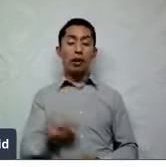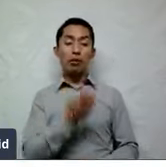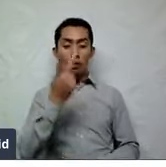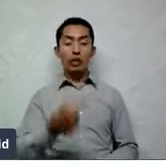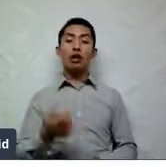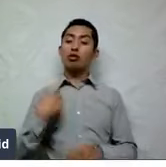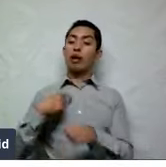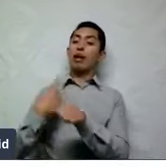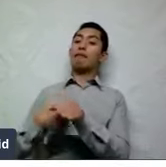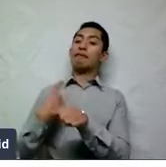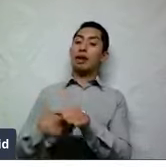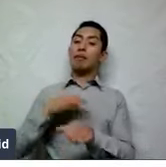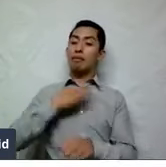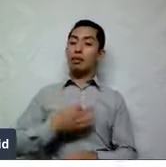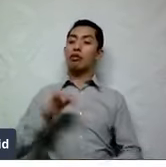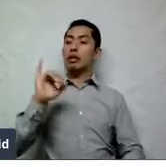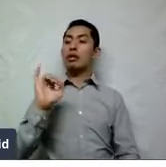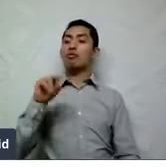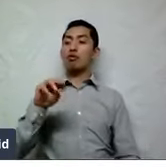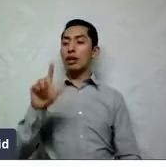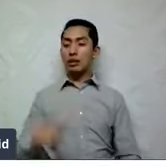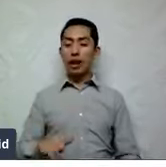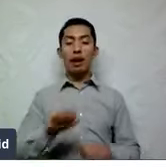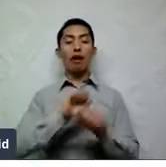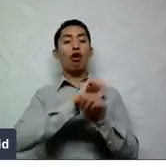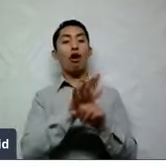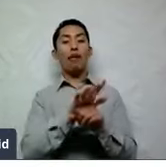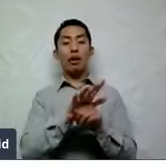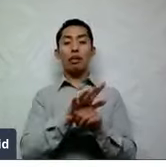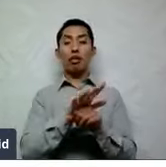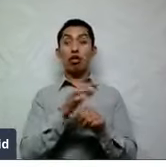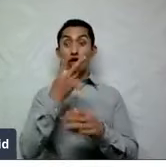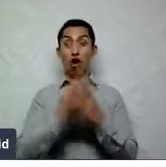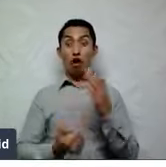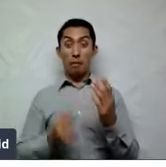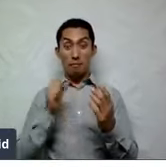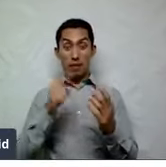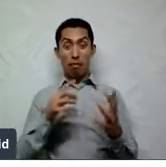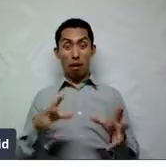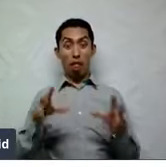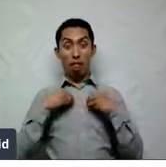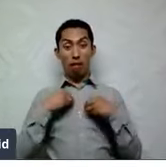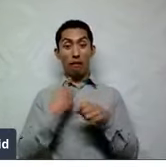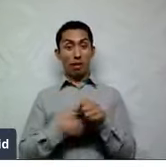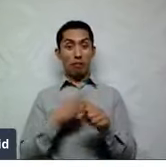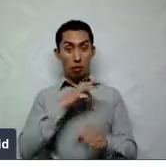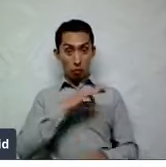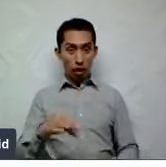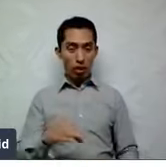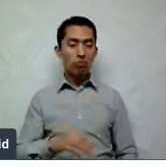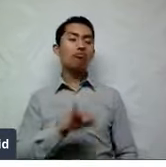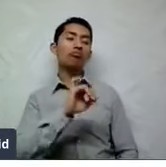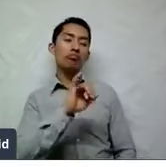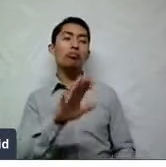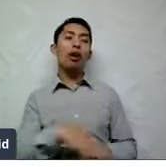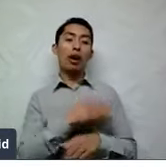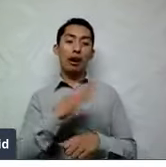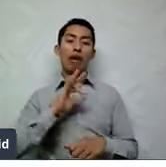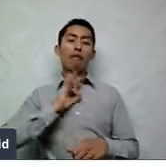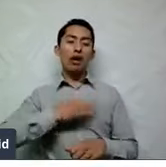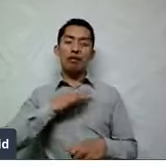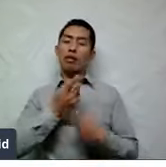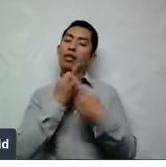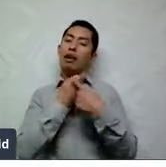influenza y COVID al mismo tiempo, doctor? Sí, sí. porque son dos virus diferentes. Es